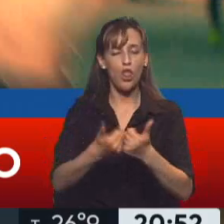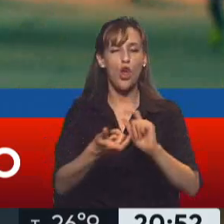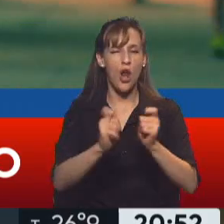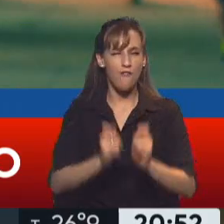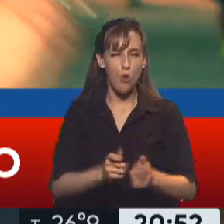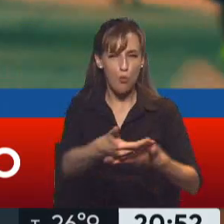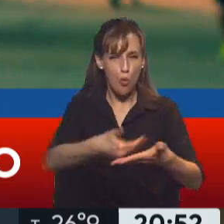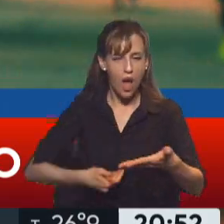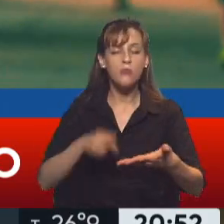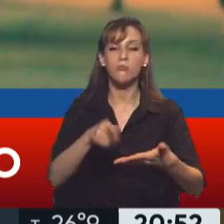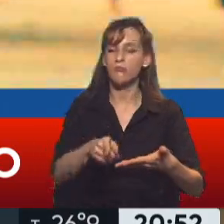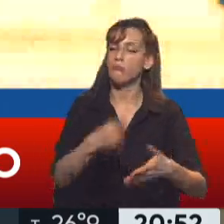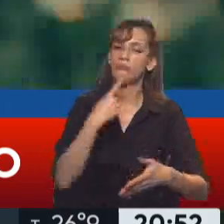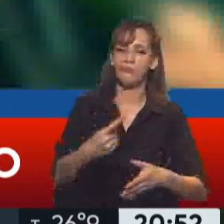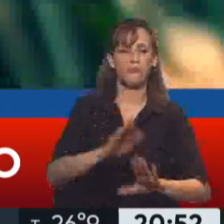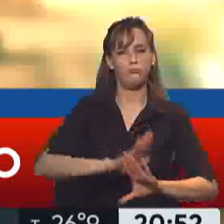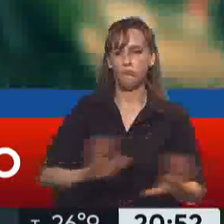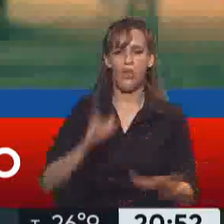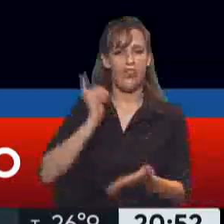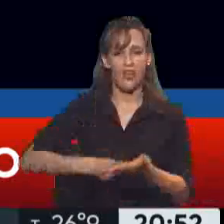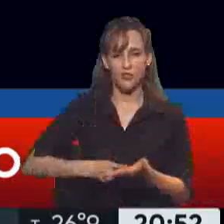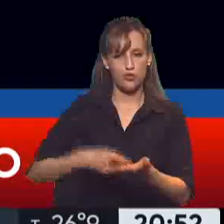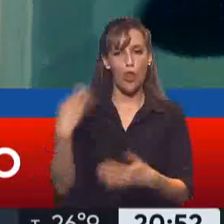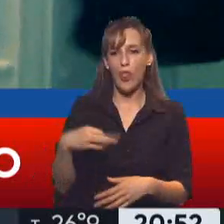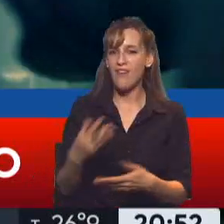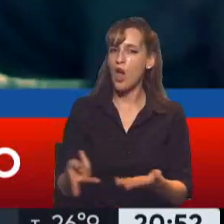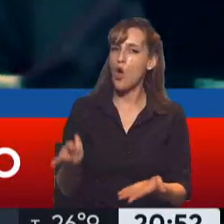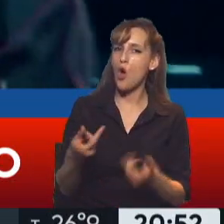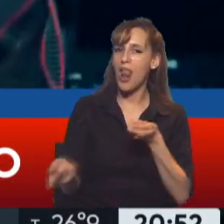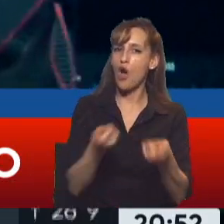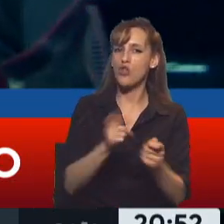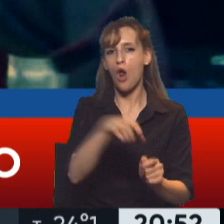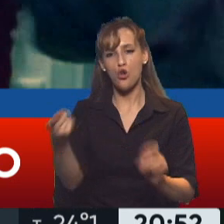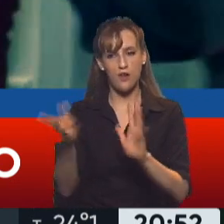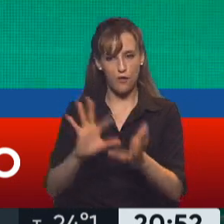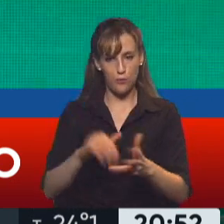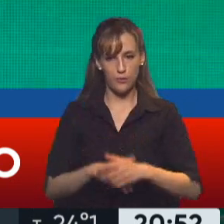cumplió, aquí hay una decisión de un tribunal internacional, empecemos a negociar de otra manera.